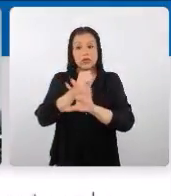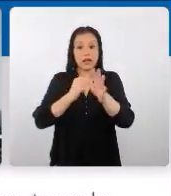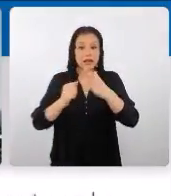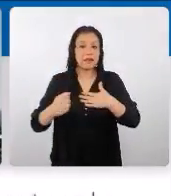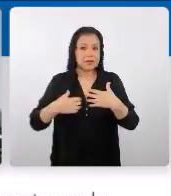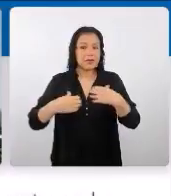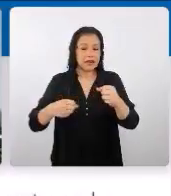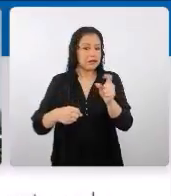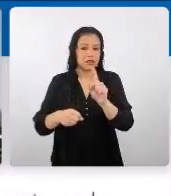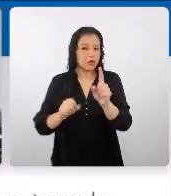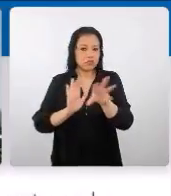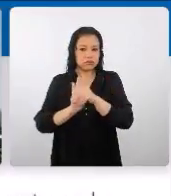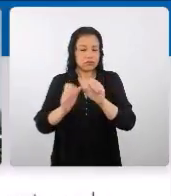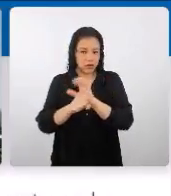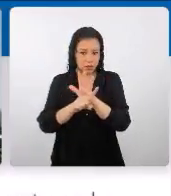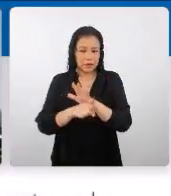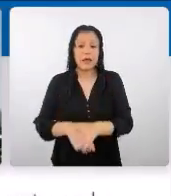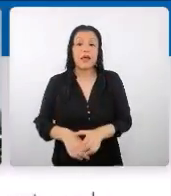Para ellos, el